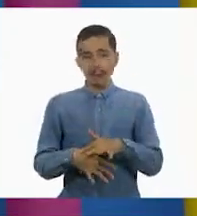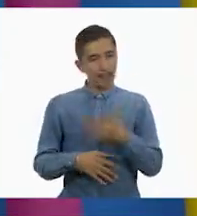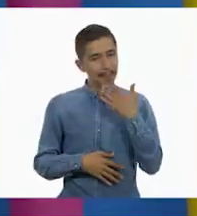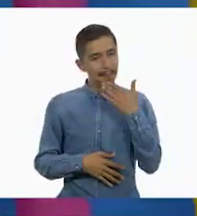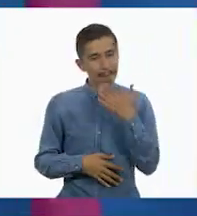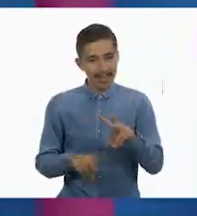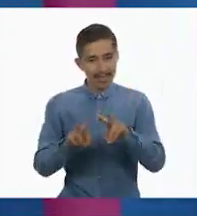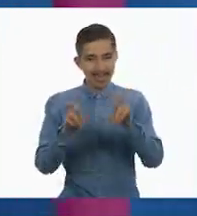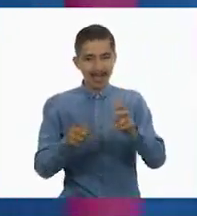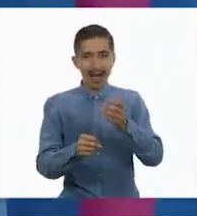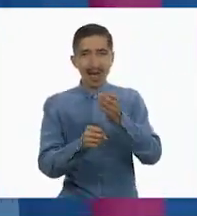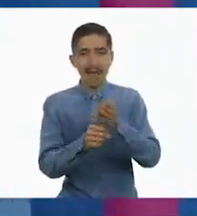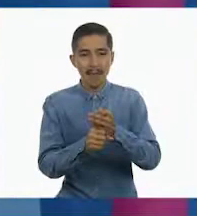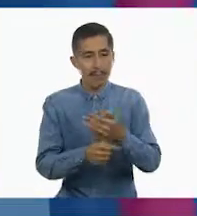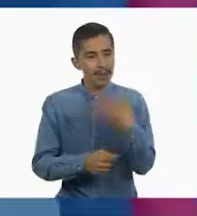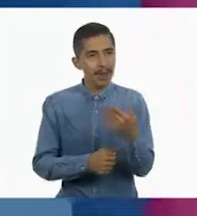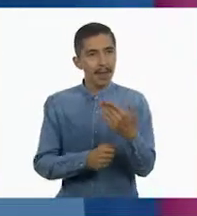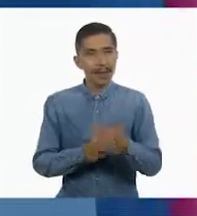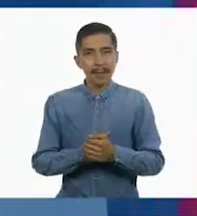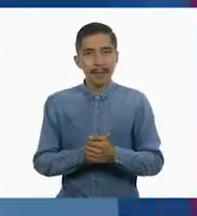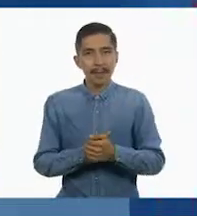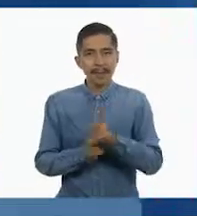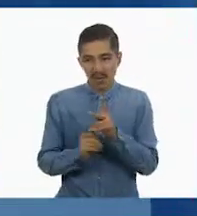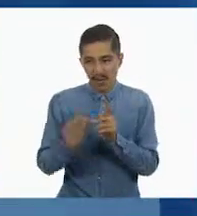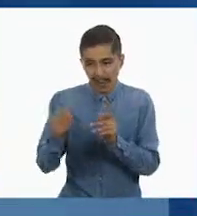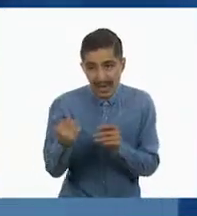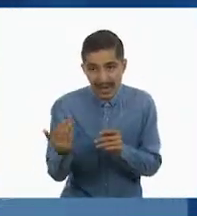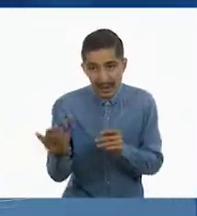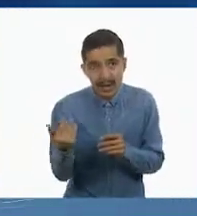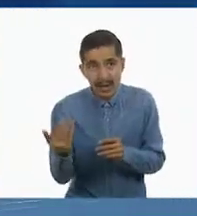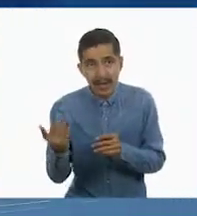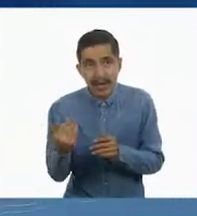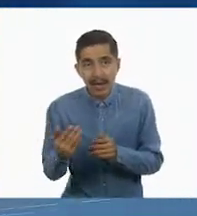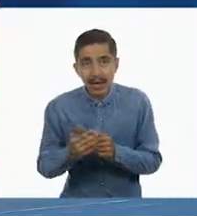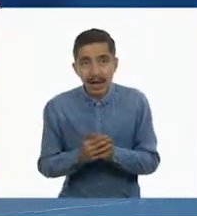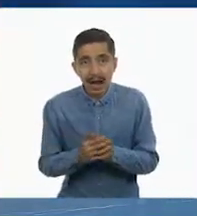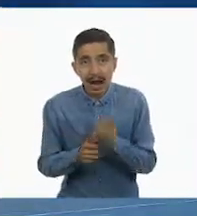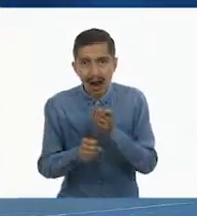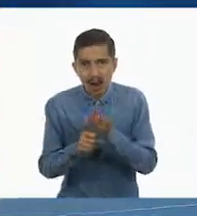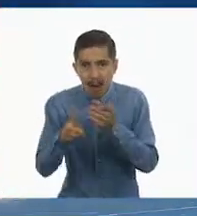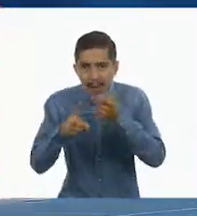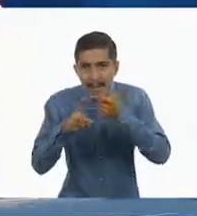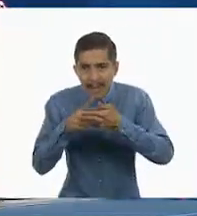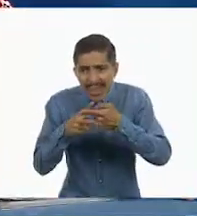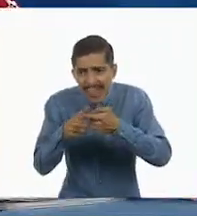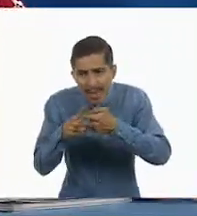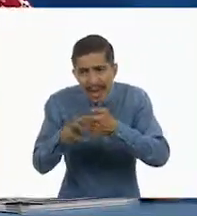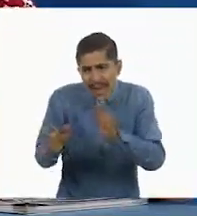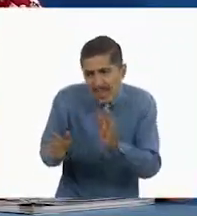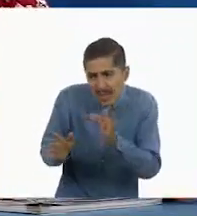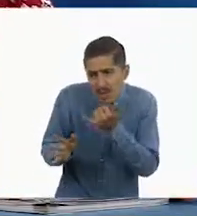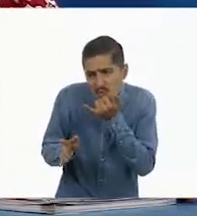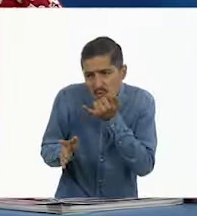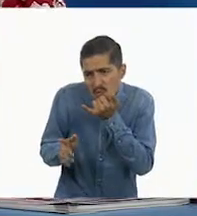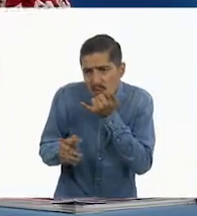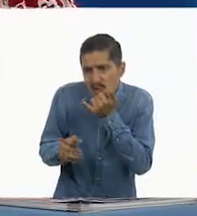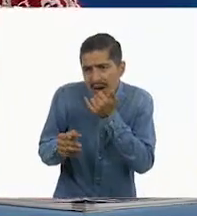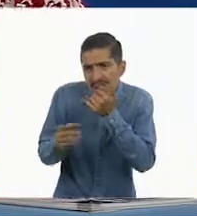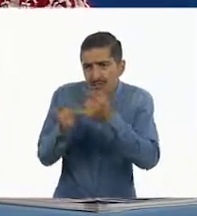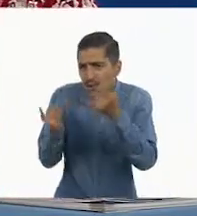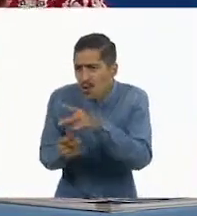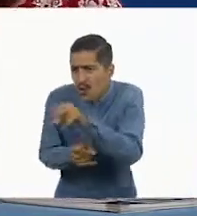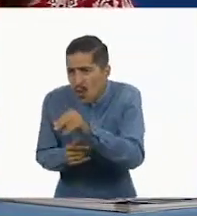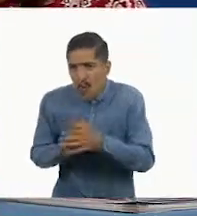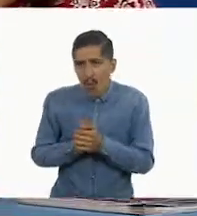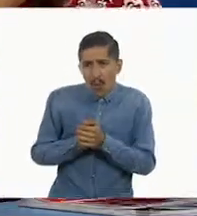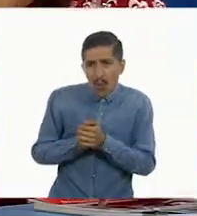de hoy, pero... Gaby, ven. Esta es matemáticas, no es historia. Aquí no. Yo